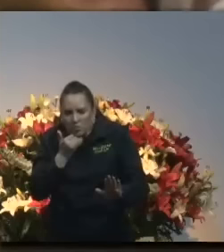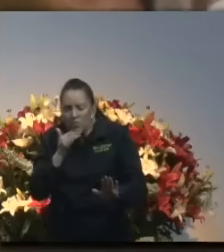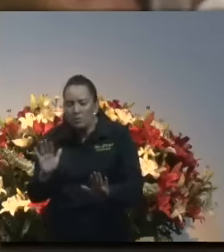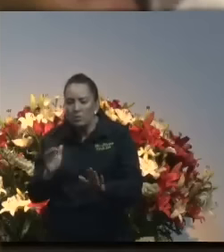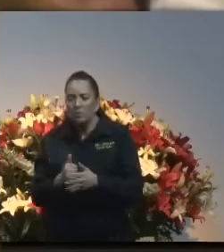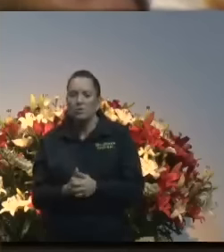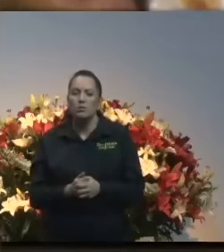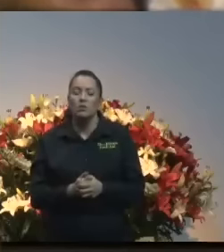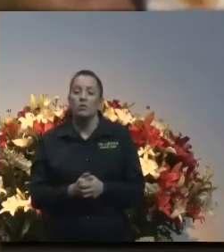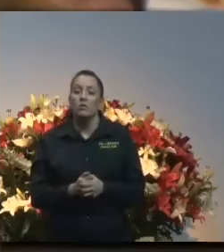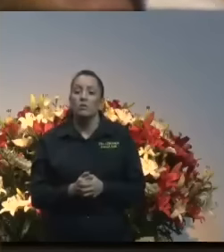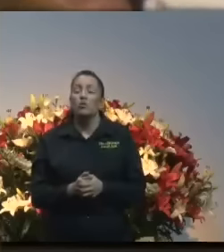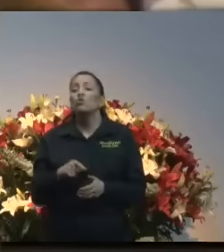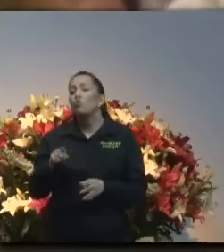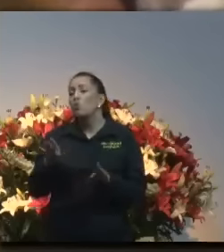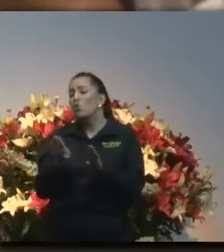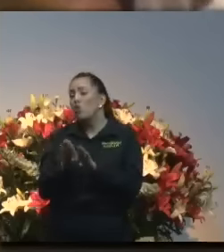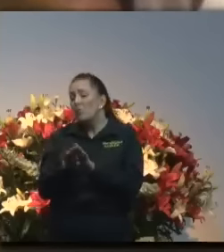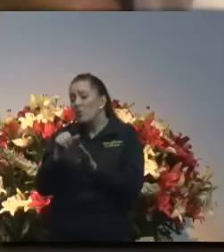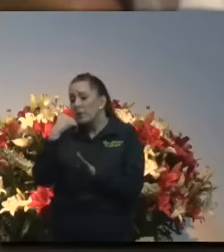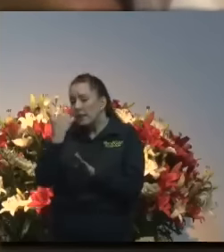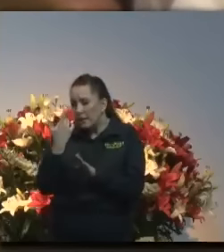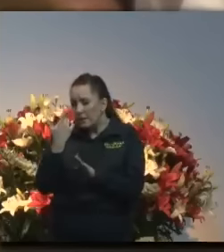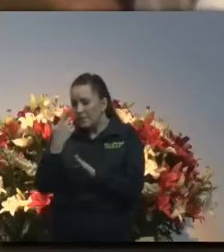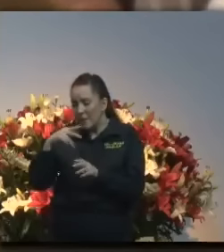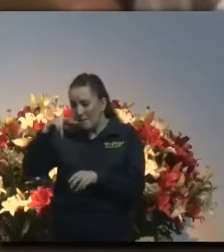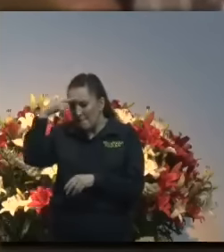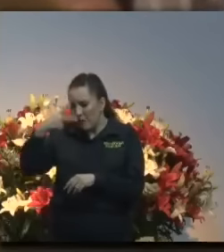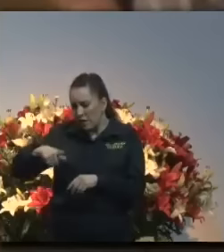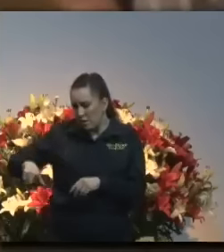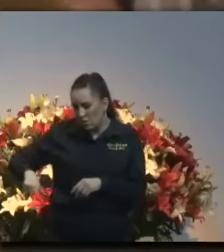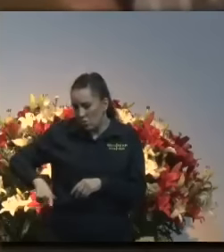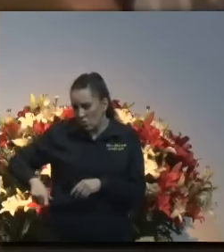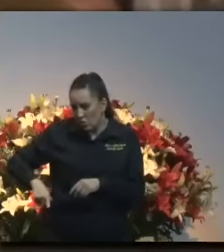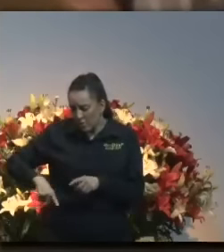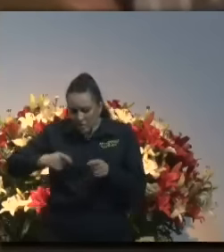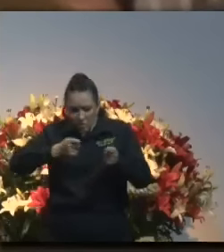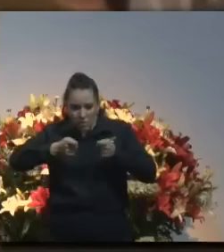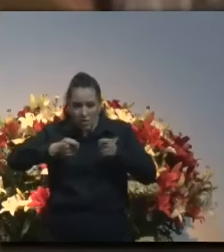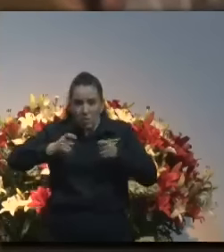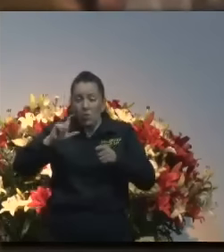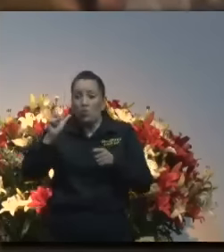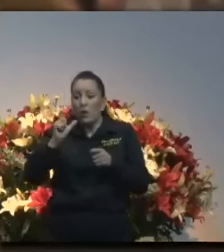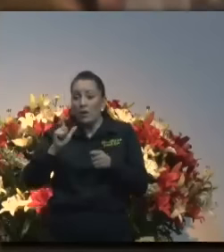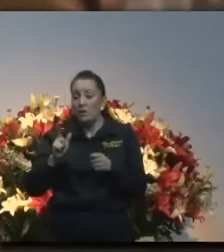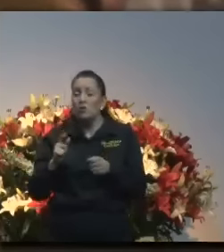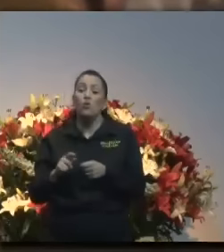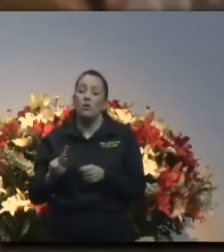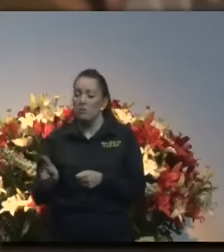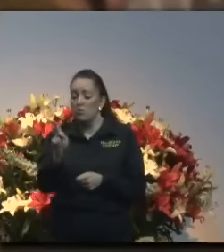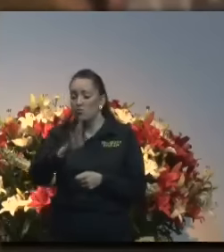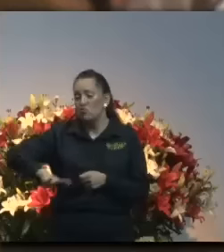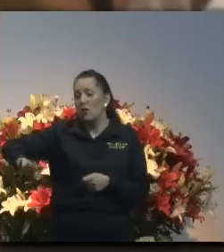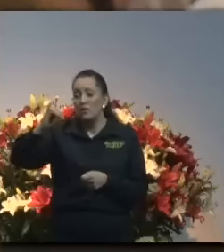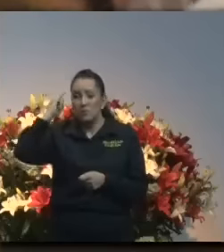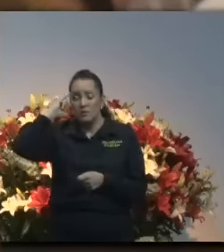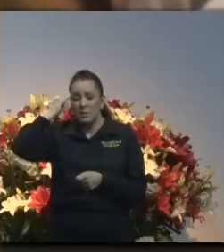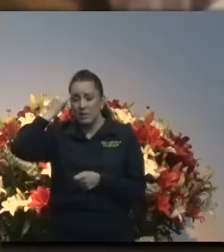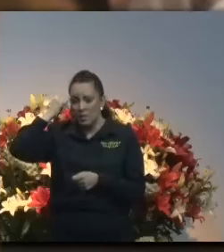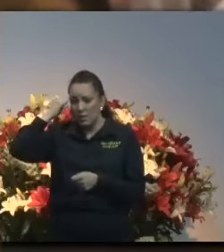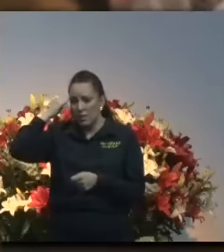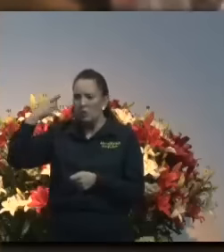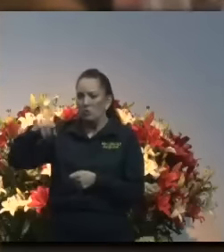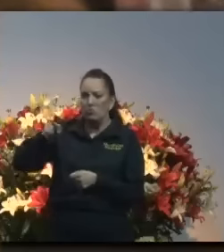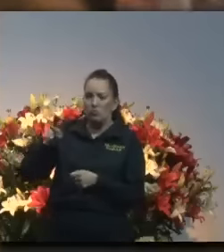¿cómo planteas gobernar un país cuando has lastimado el tejido social de las poblaciones indígenas y